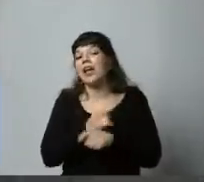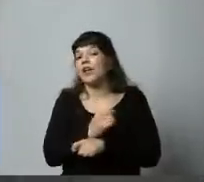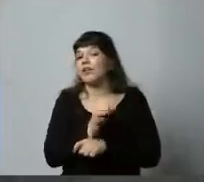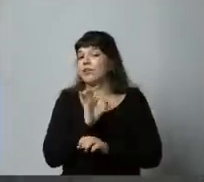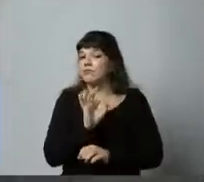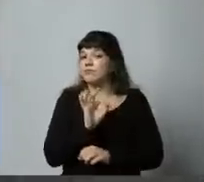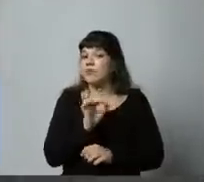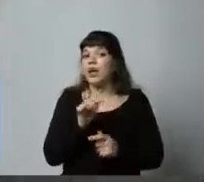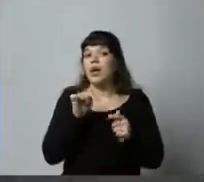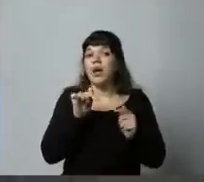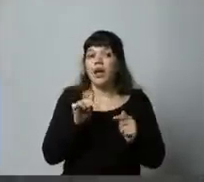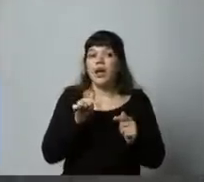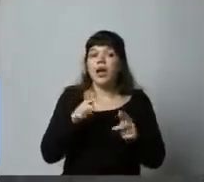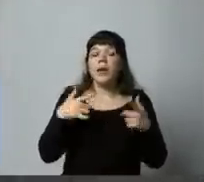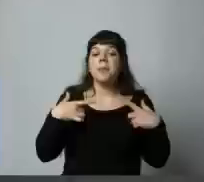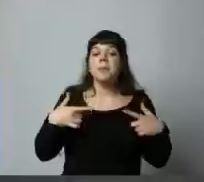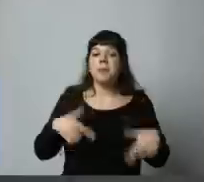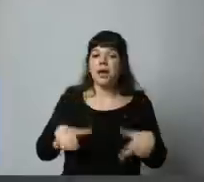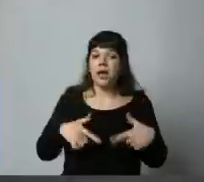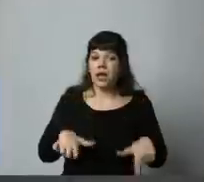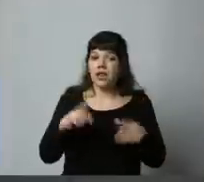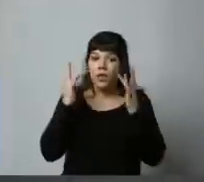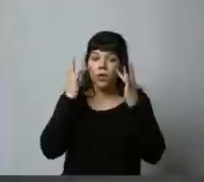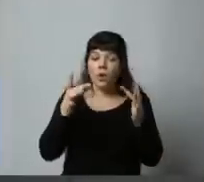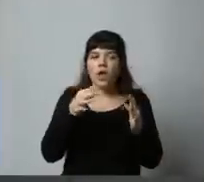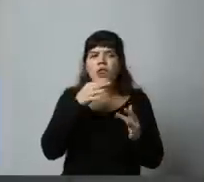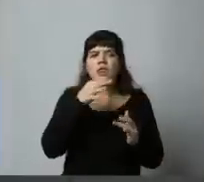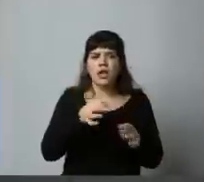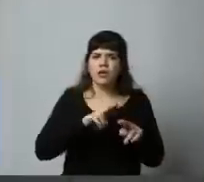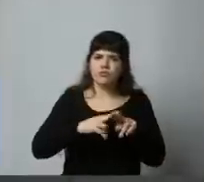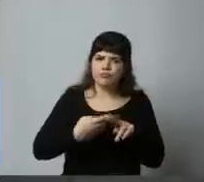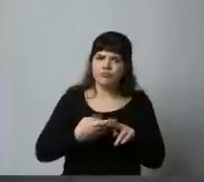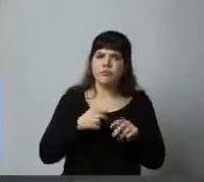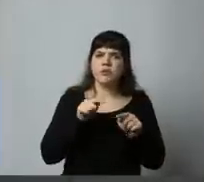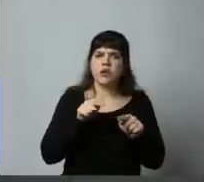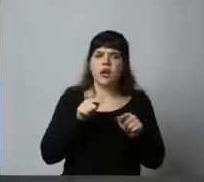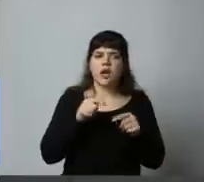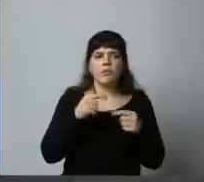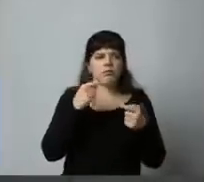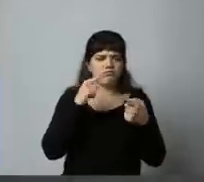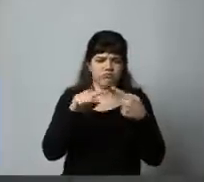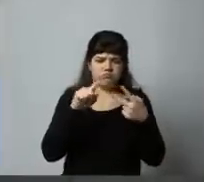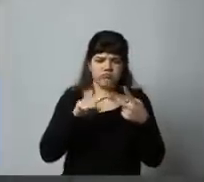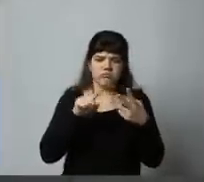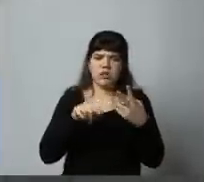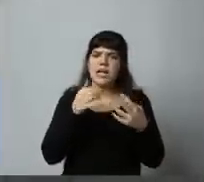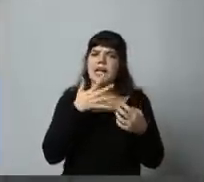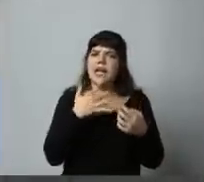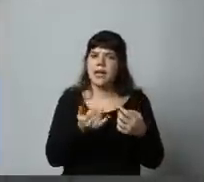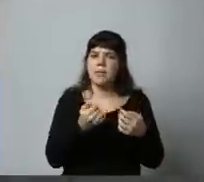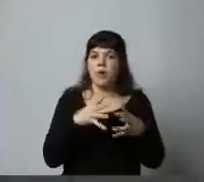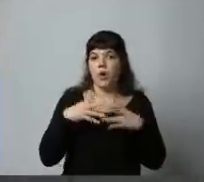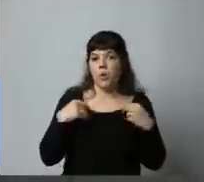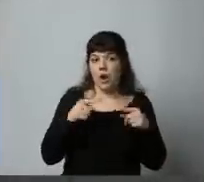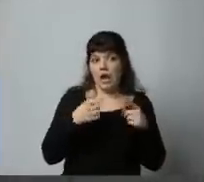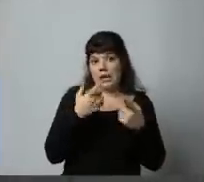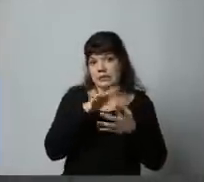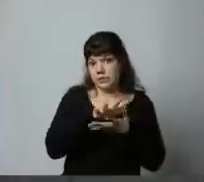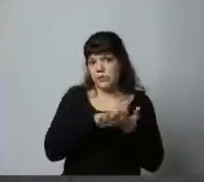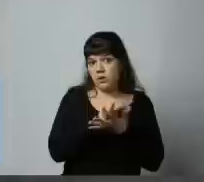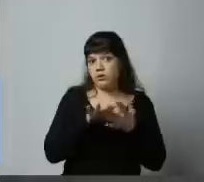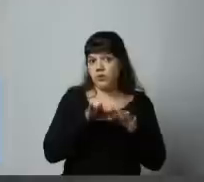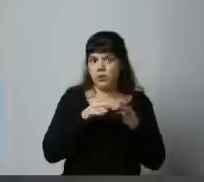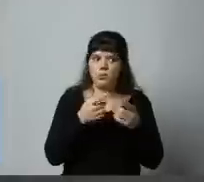ministro citó en la cámara varios ejemplos de escuelas donde estaba esta diferencia